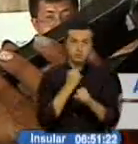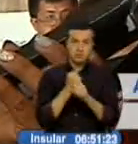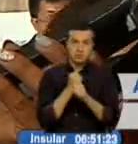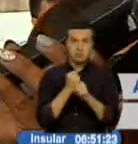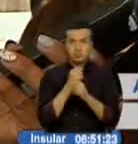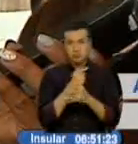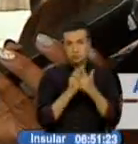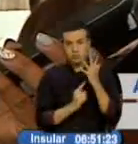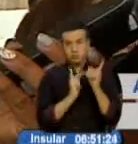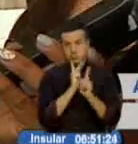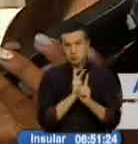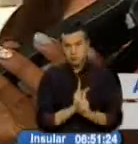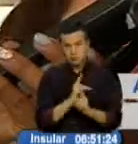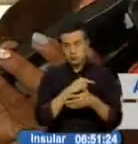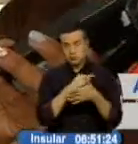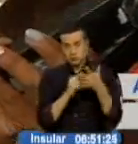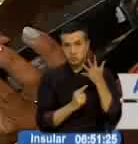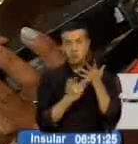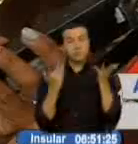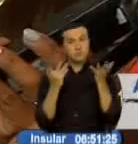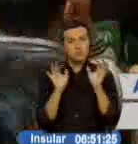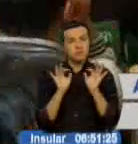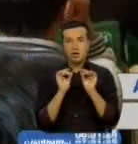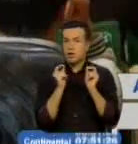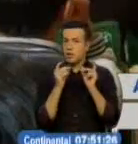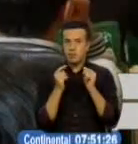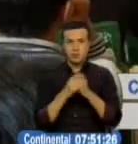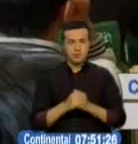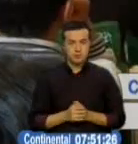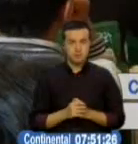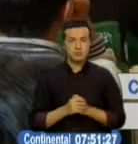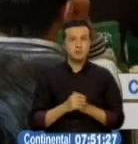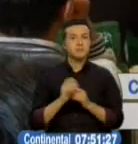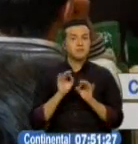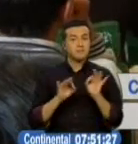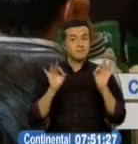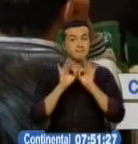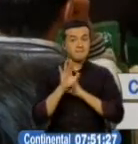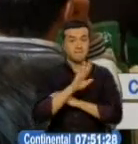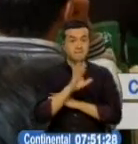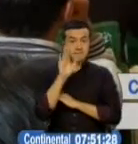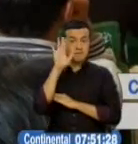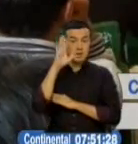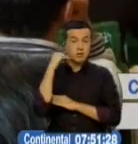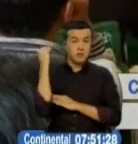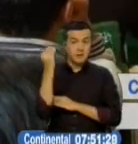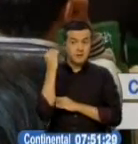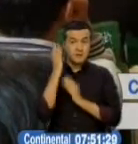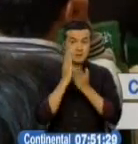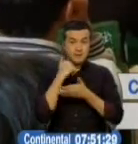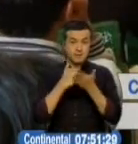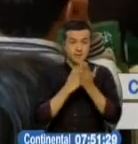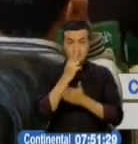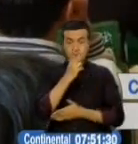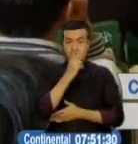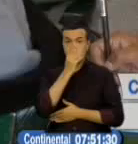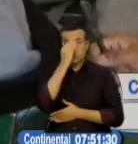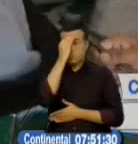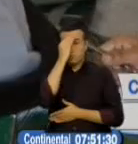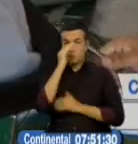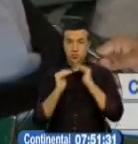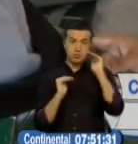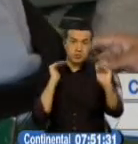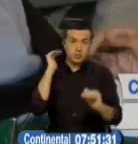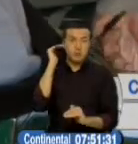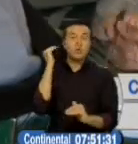una serie de elementos de manera absolutamente rápida. Otra de las políticas que permitirán a más jóvenes acceder a la educación superior